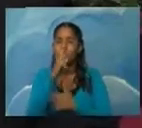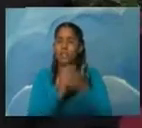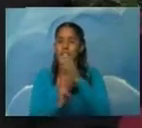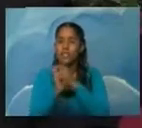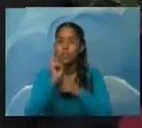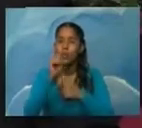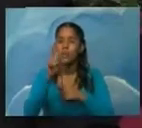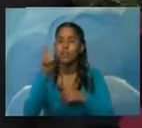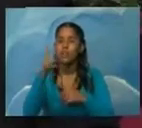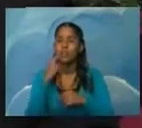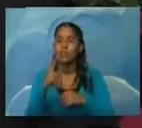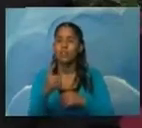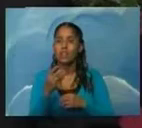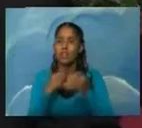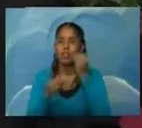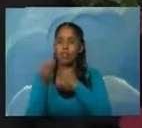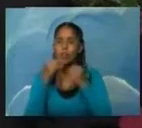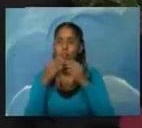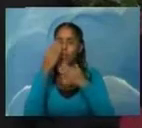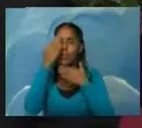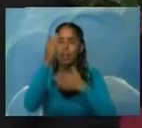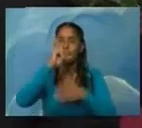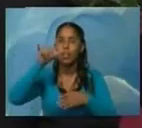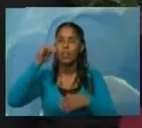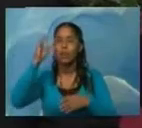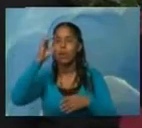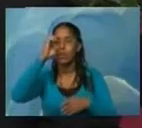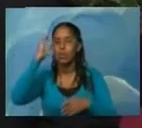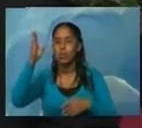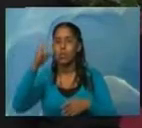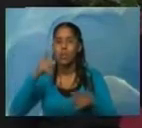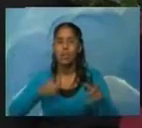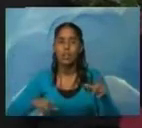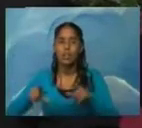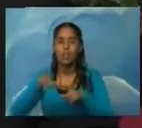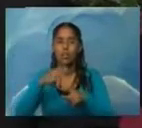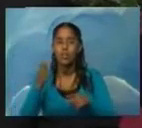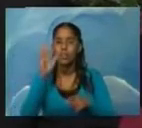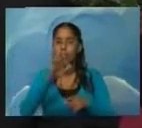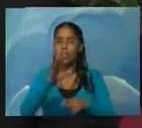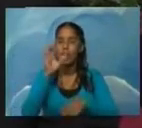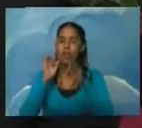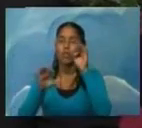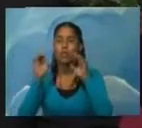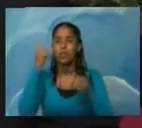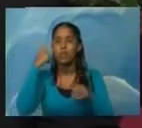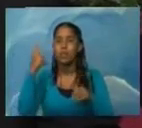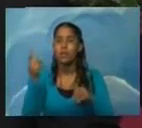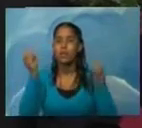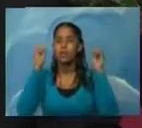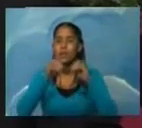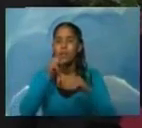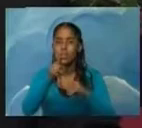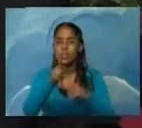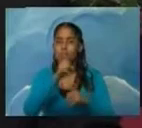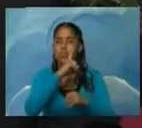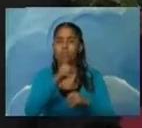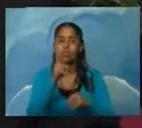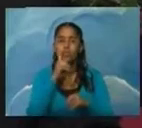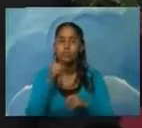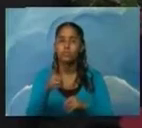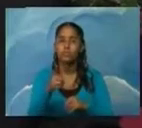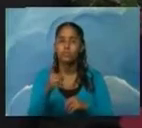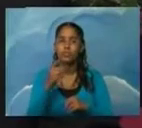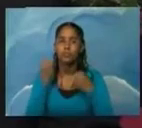22 dice, y comerás delante de Jehová tu Dios en el lugar que él escogiere para poner allí su nombre. Y